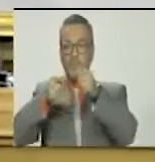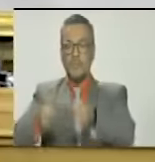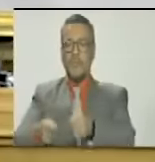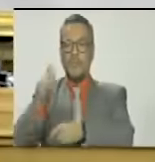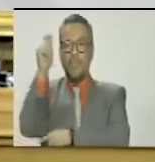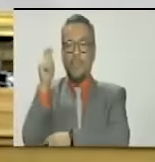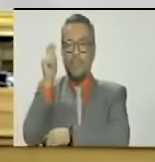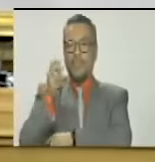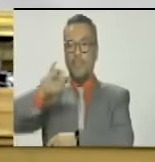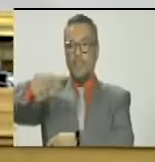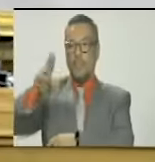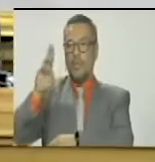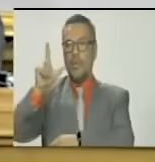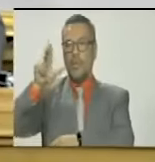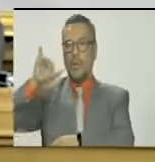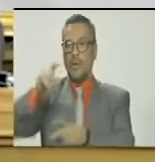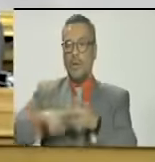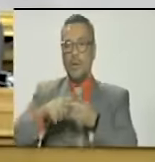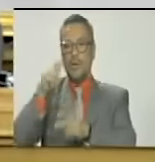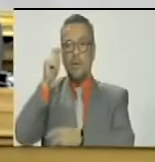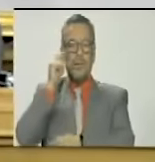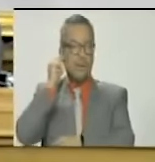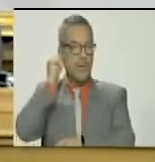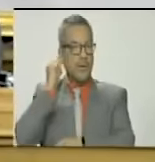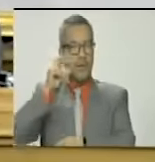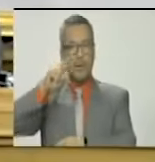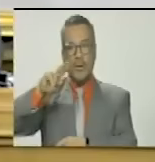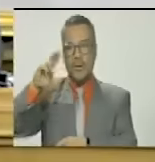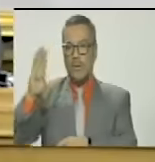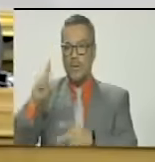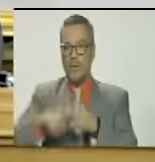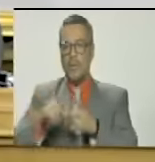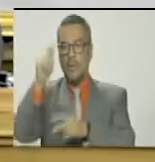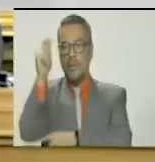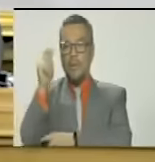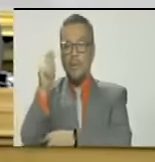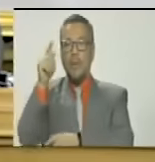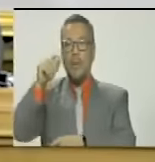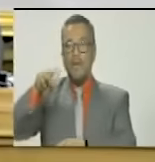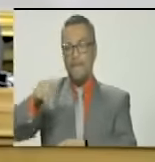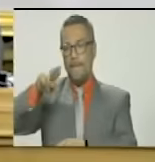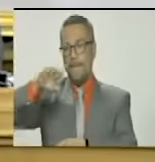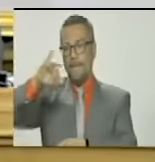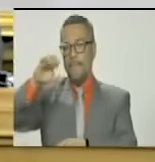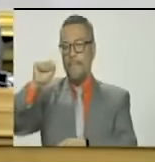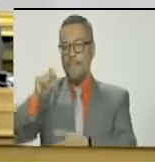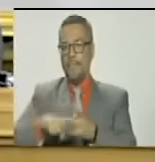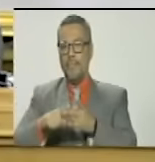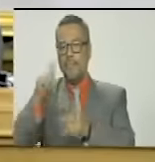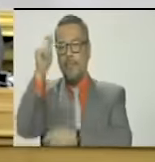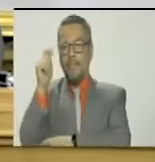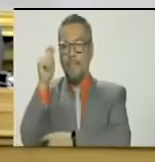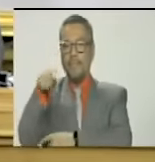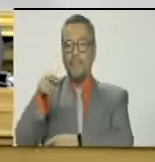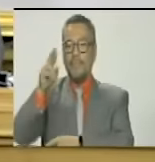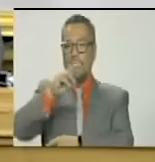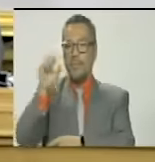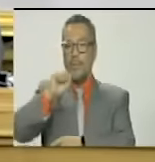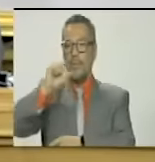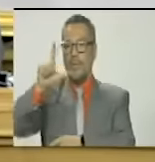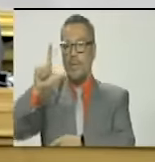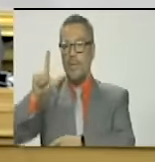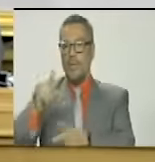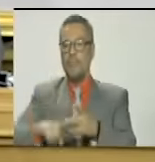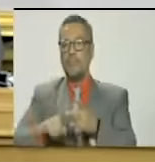designados los diputados Julio García Serpa, la diputada Rodbexa Poleo, la diputada María Gabriela Vega, la diputada Rosa